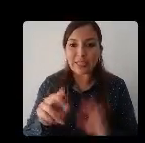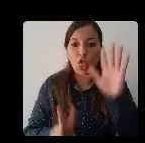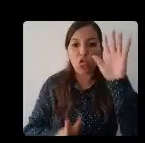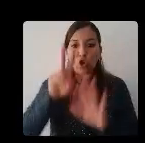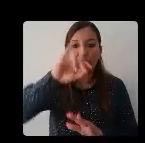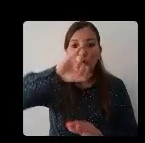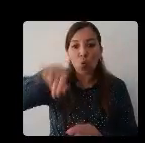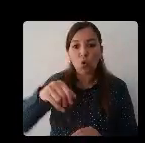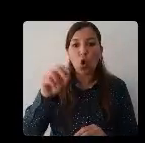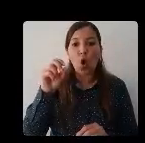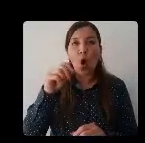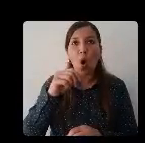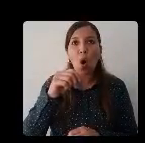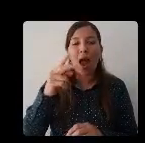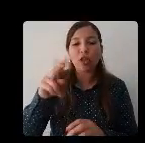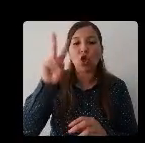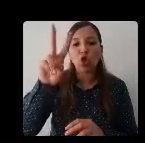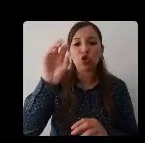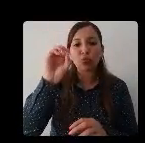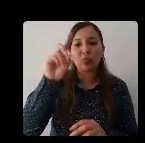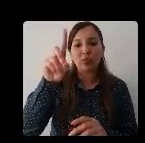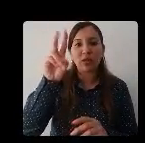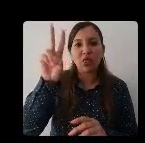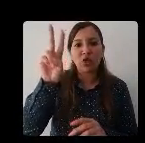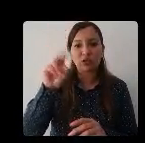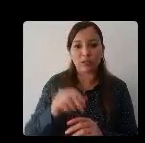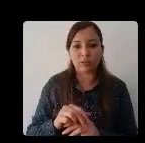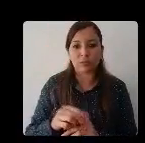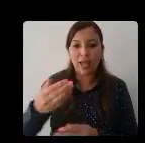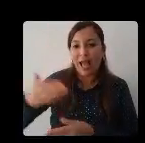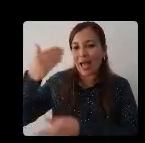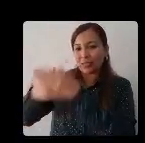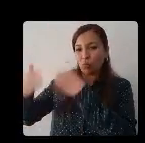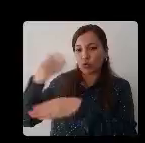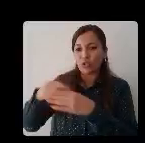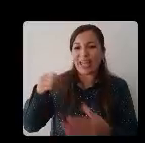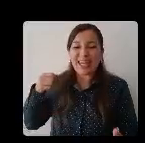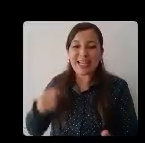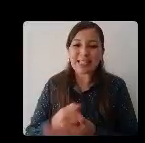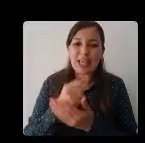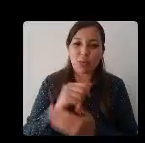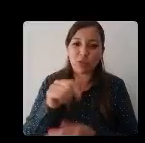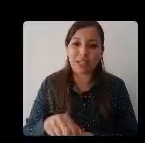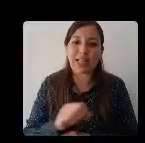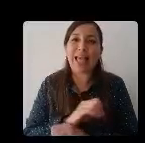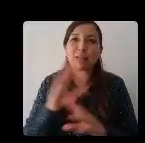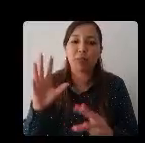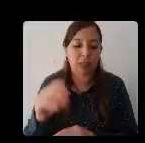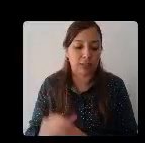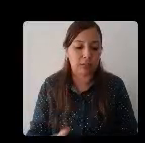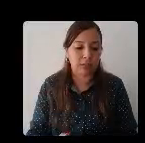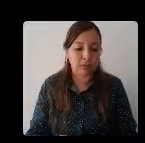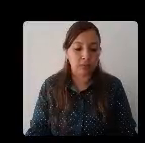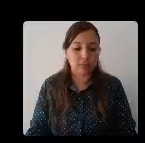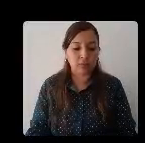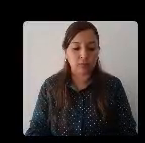en la comunidad de, oye, ya está viniendo turistas interesados por las maravillas naturales que